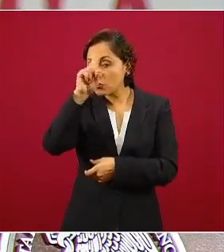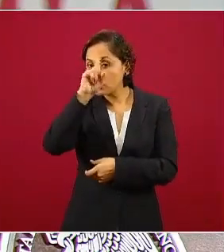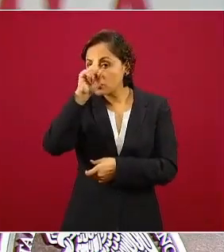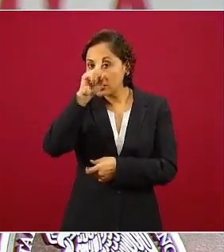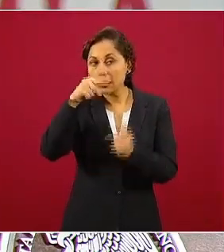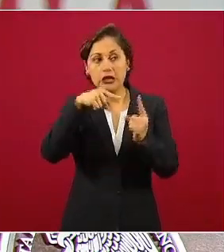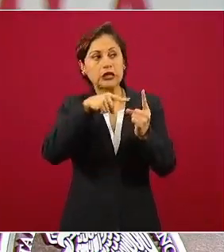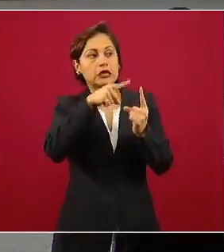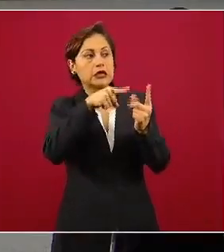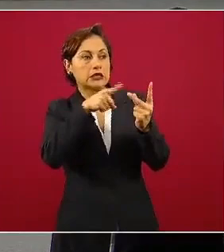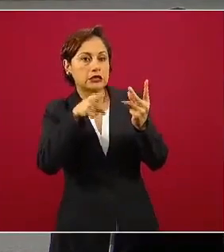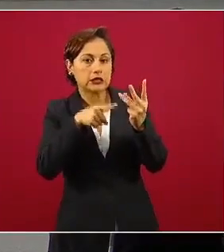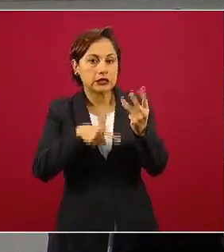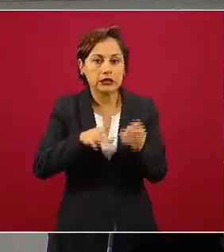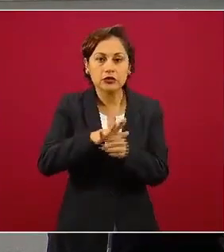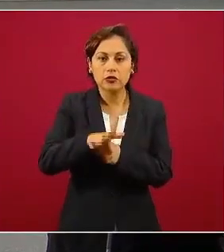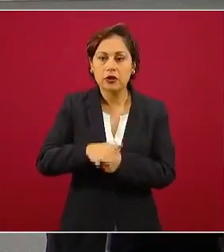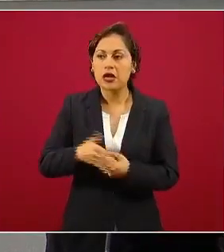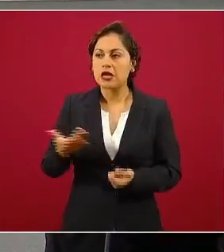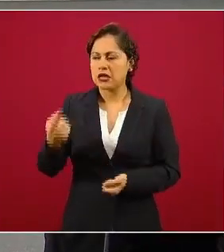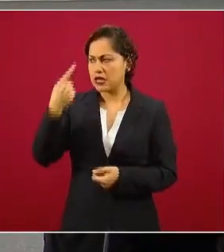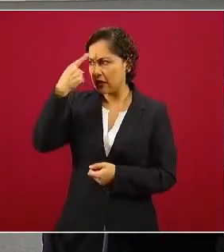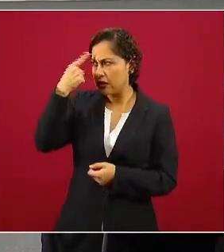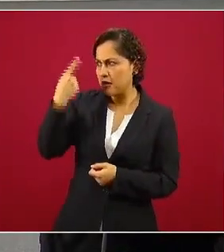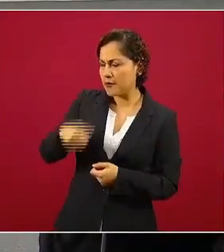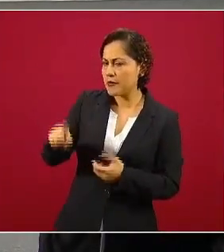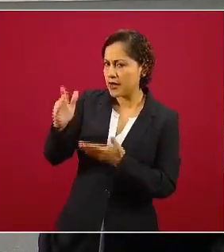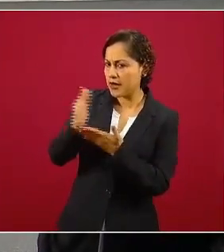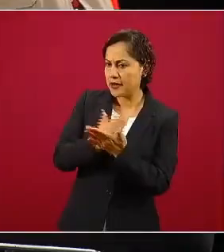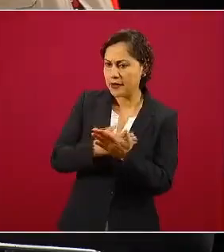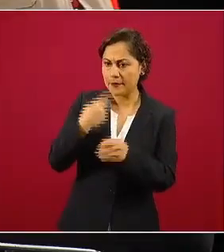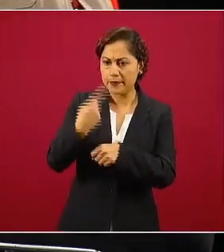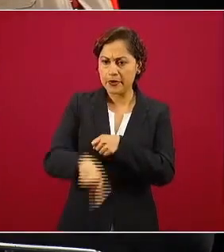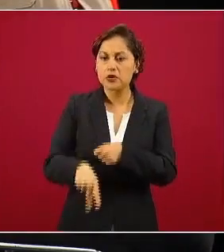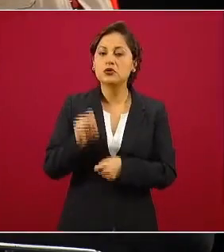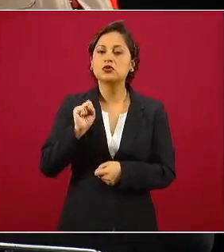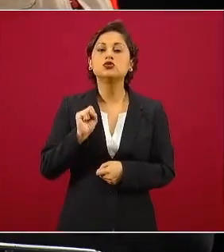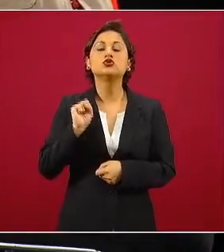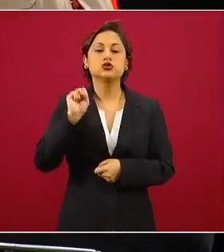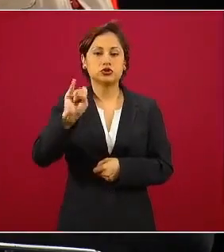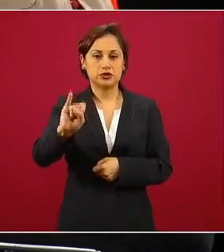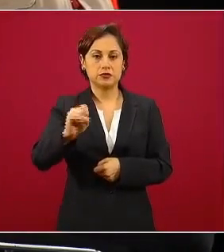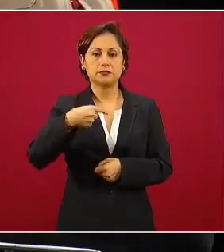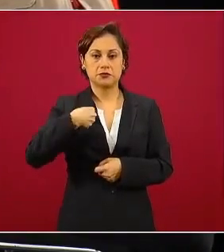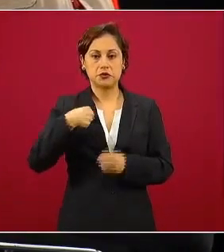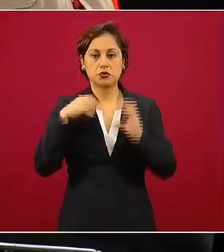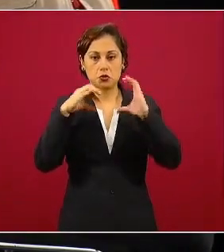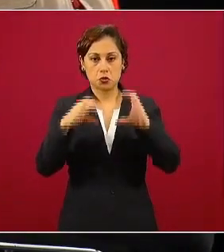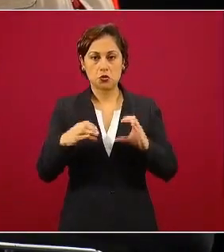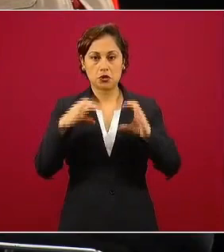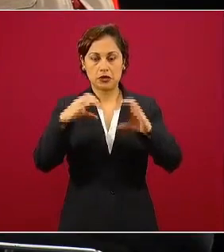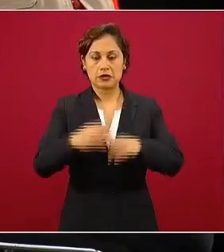les hago caso. Bajar el riesgo, ¿no? Sí, Ok. y me cuido, pero